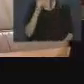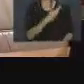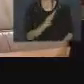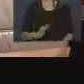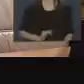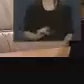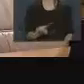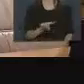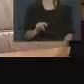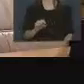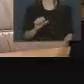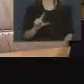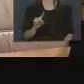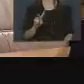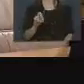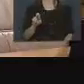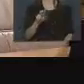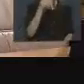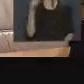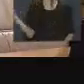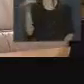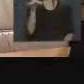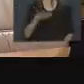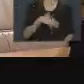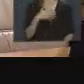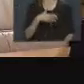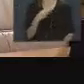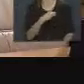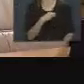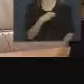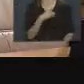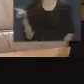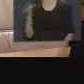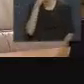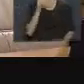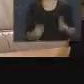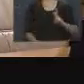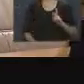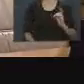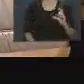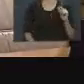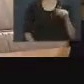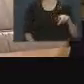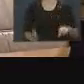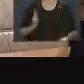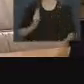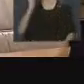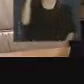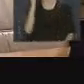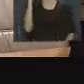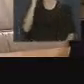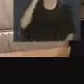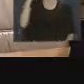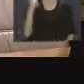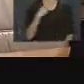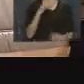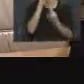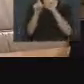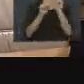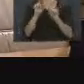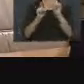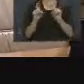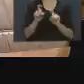saldía por su intermedio presidente lo lamento él mencionó al Señor Delano al Señor Piñera yo critiqué en